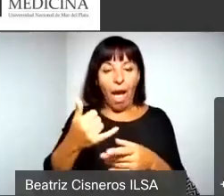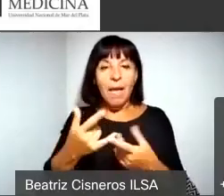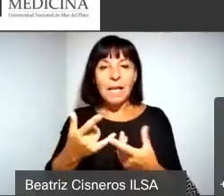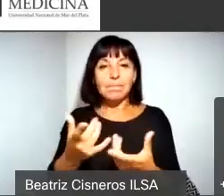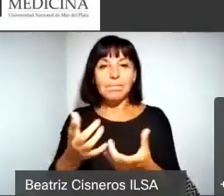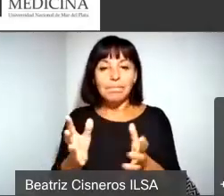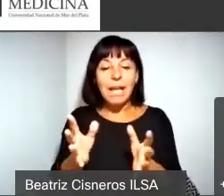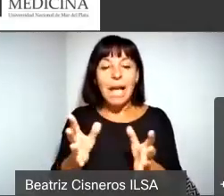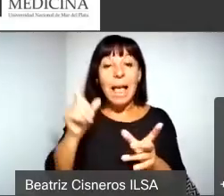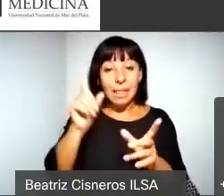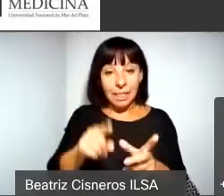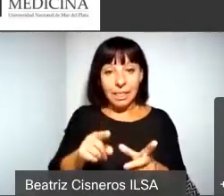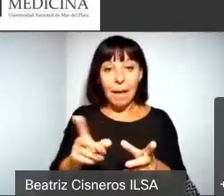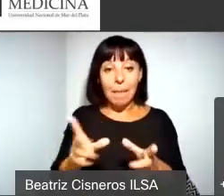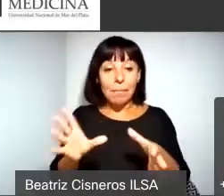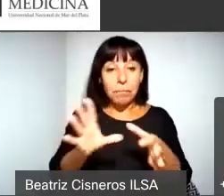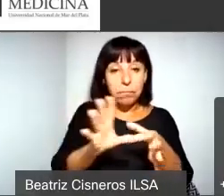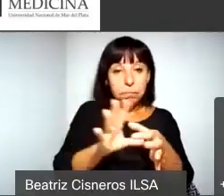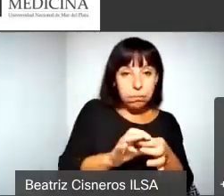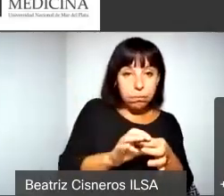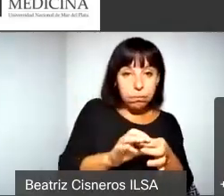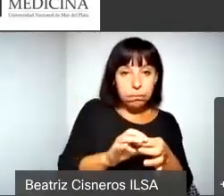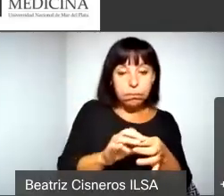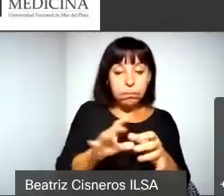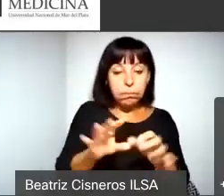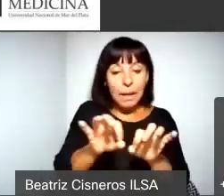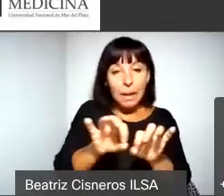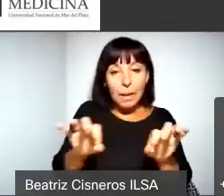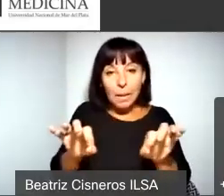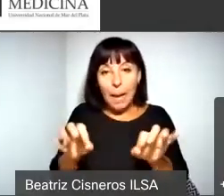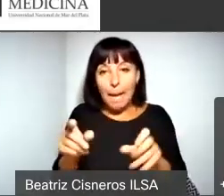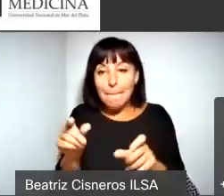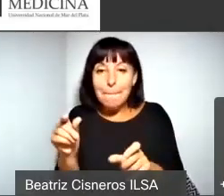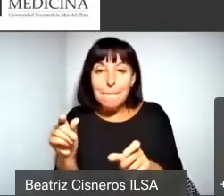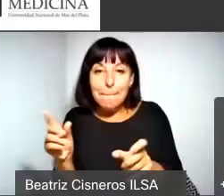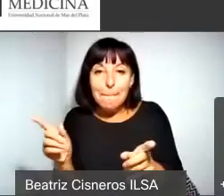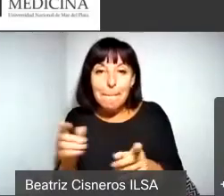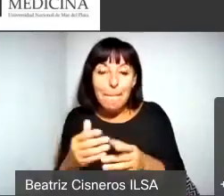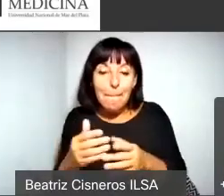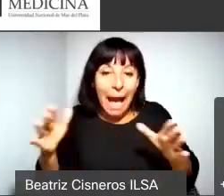y desensamblarse para formar microtúbulos de mayor o de menor tamaño.